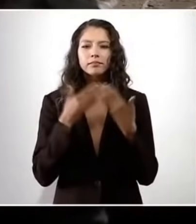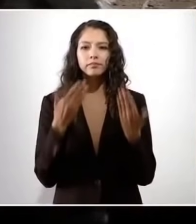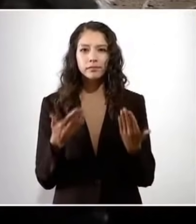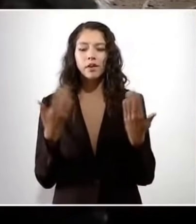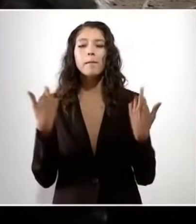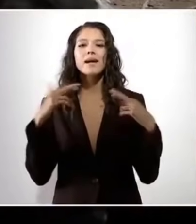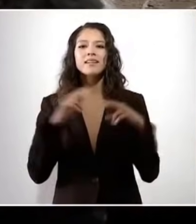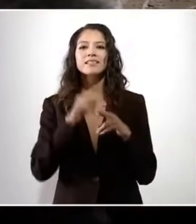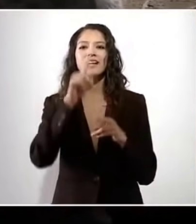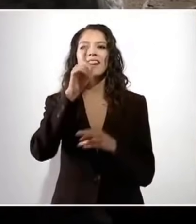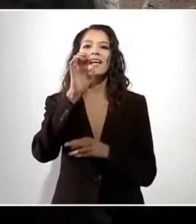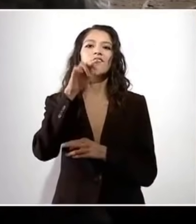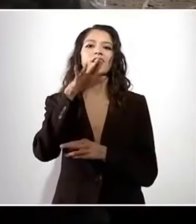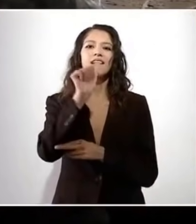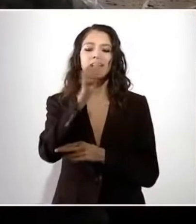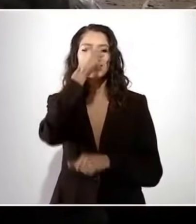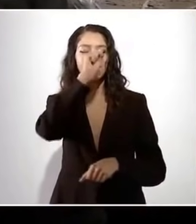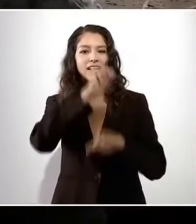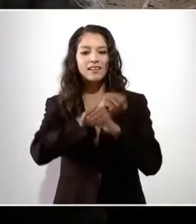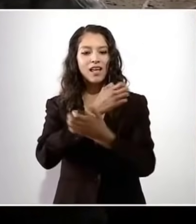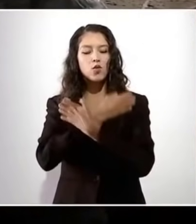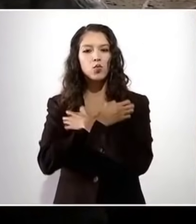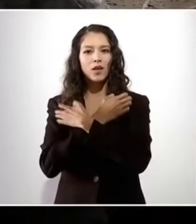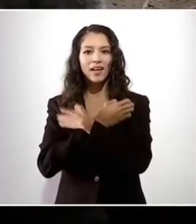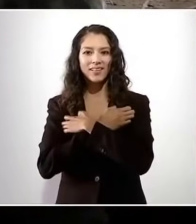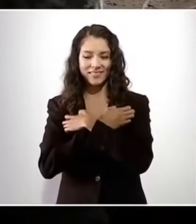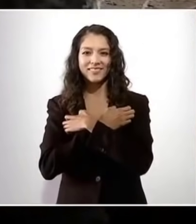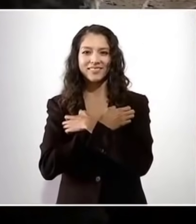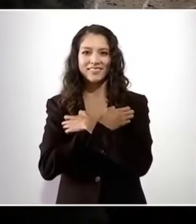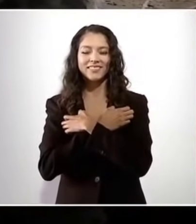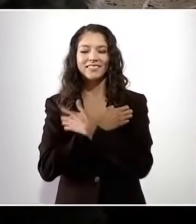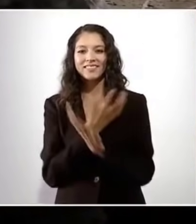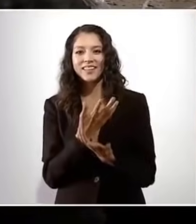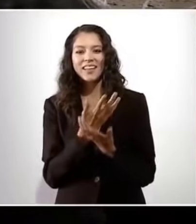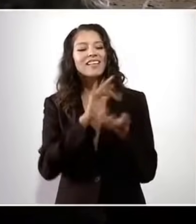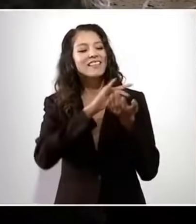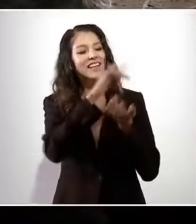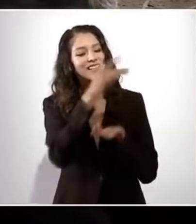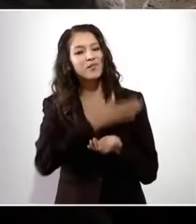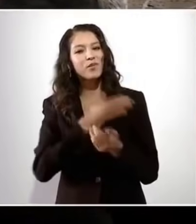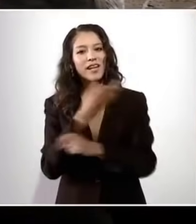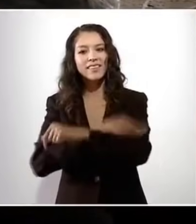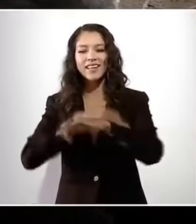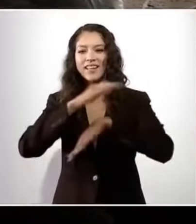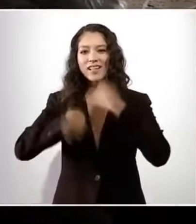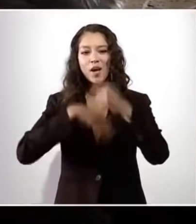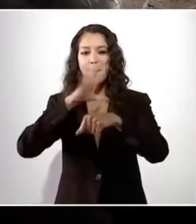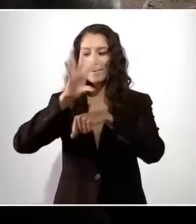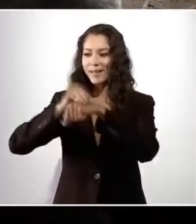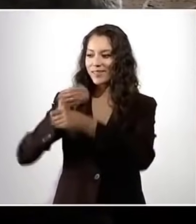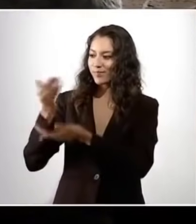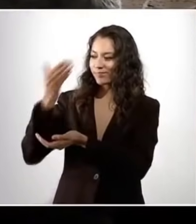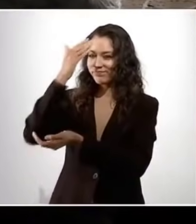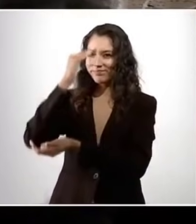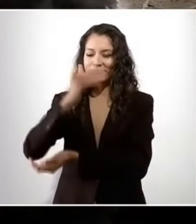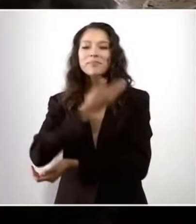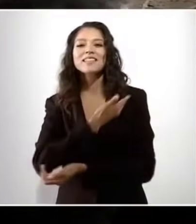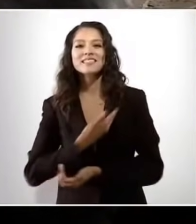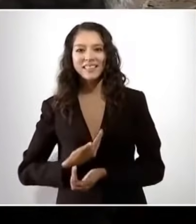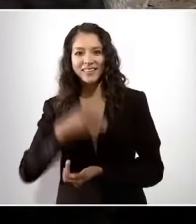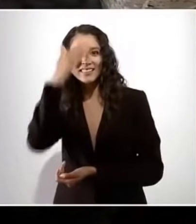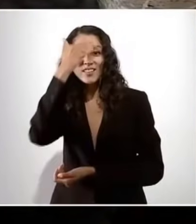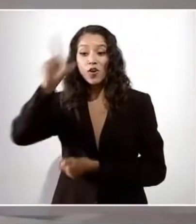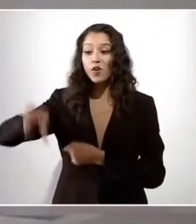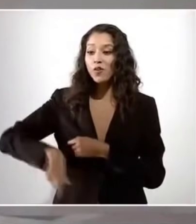Maestra Delfina Gómez Álvarez, Secretaria de Educación Pública. Sí, gracias. Buenas tardes a todos. Con su permiso, señor presidente, con su permiso, señor